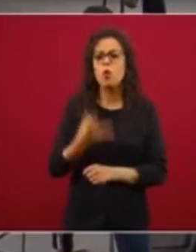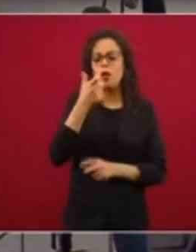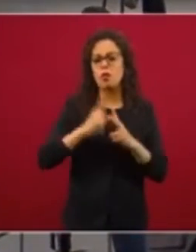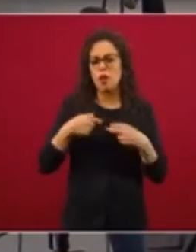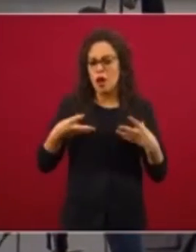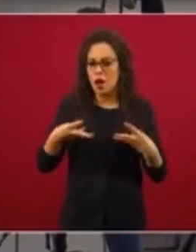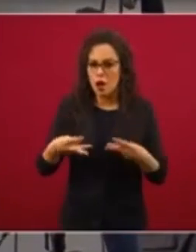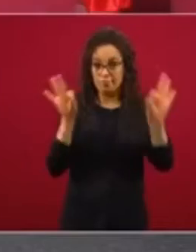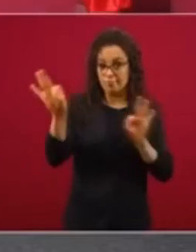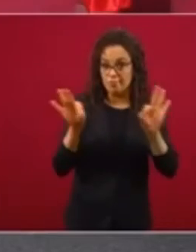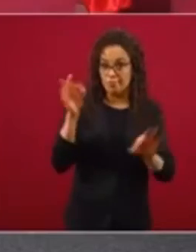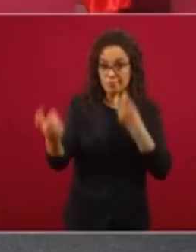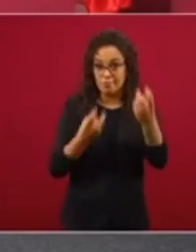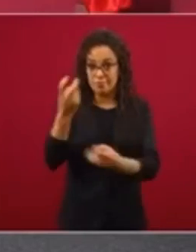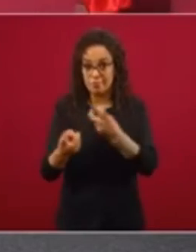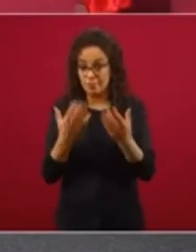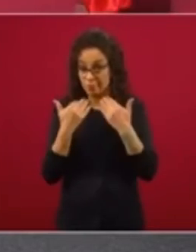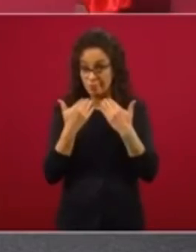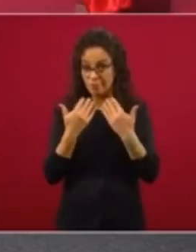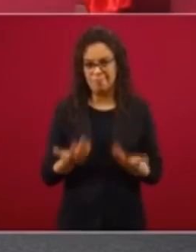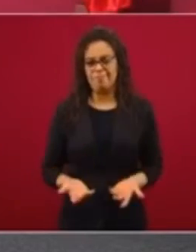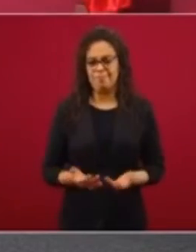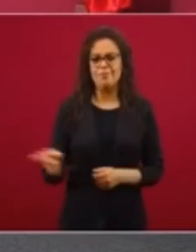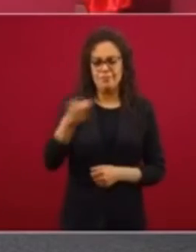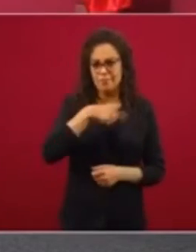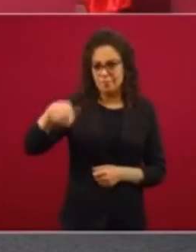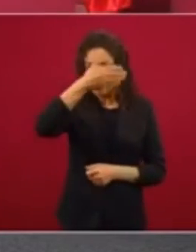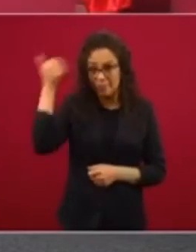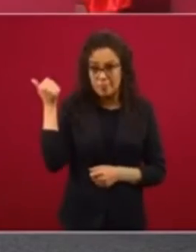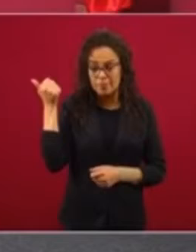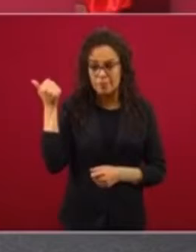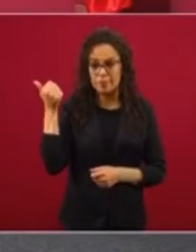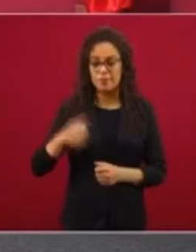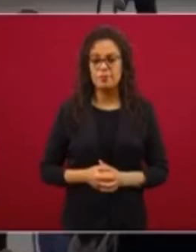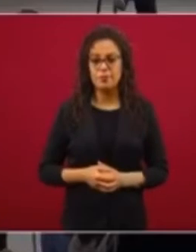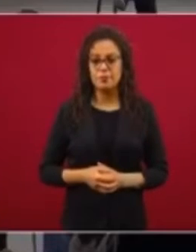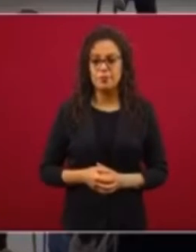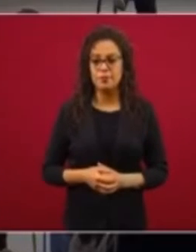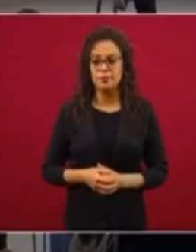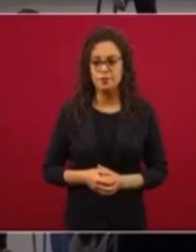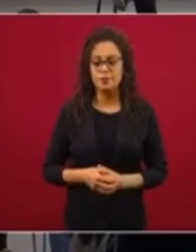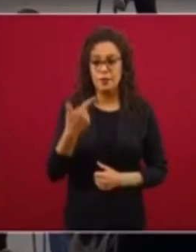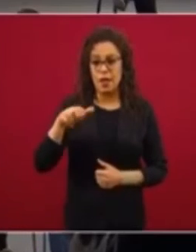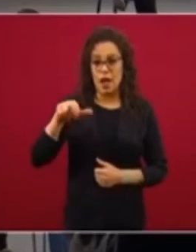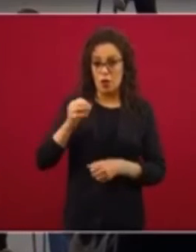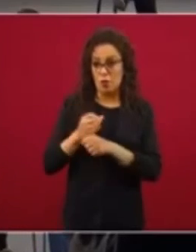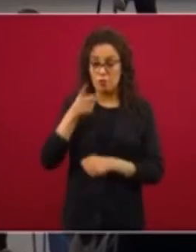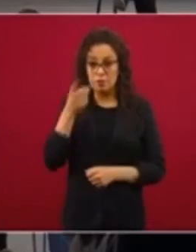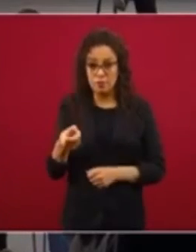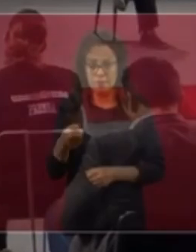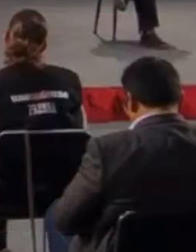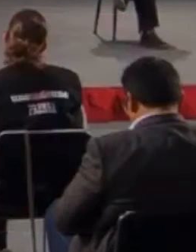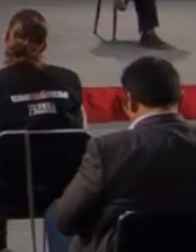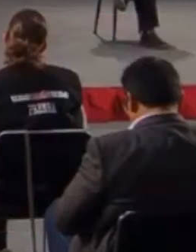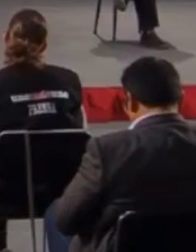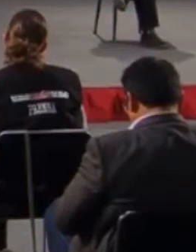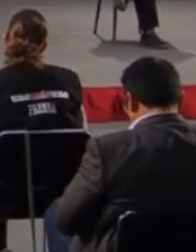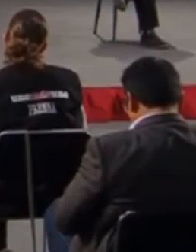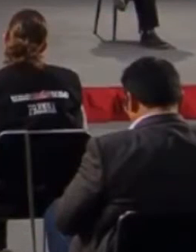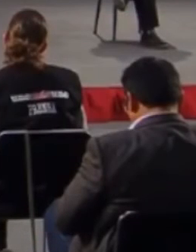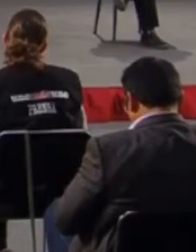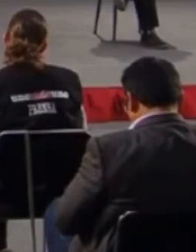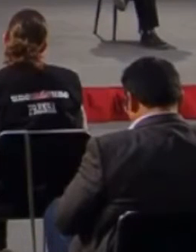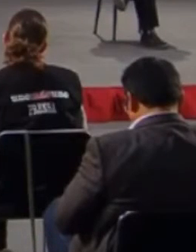en sus campañas, en Twitter? ¿Por qué no se sabe lo que aquí decía Genaro? ¿Los políticos? A